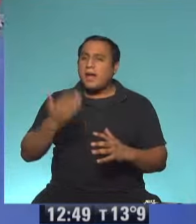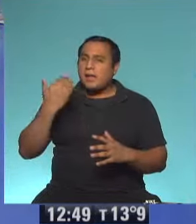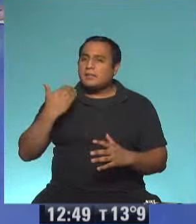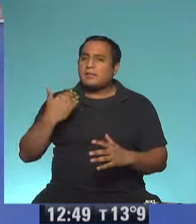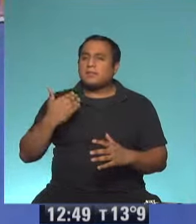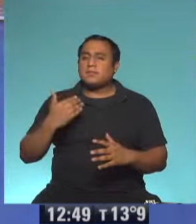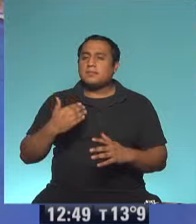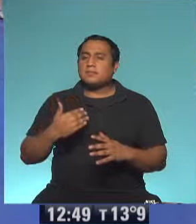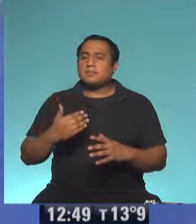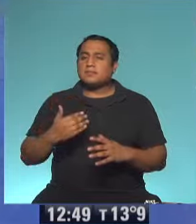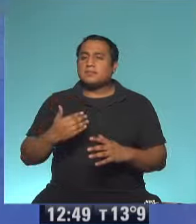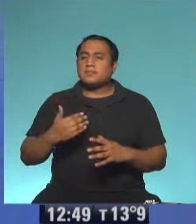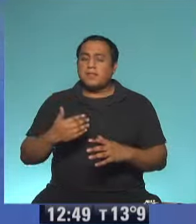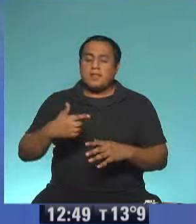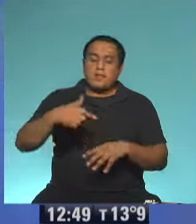hicimos primero